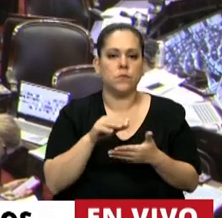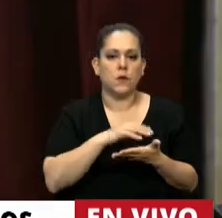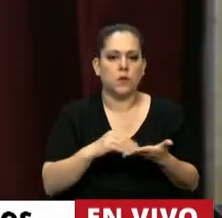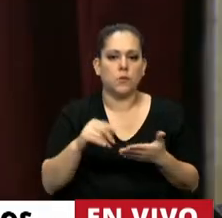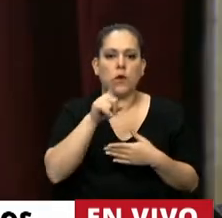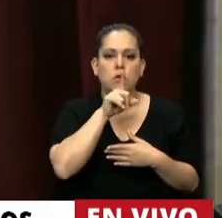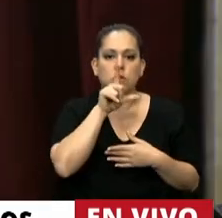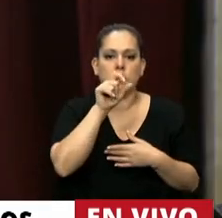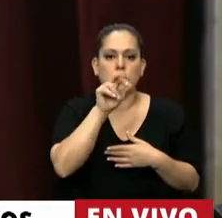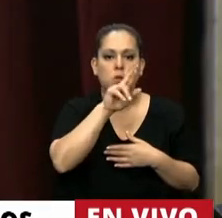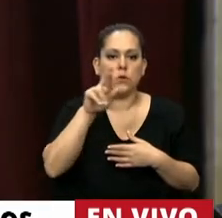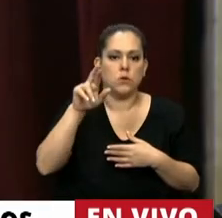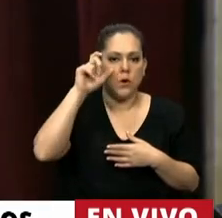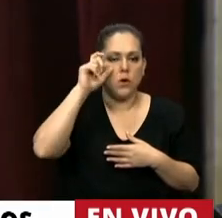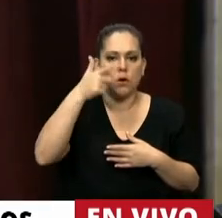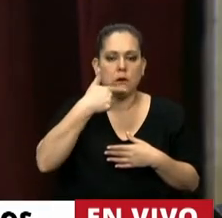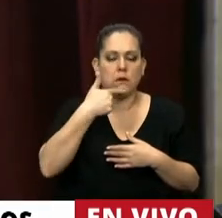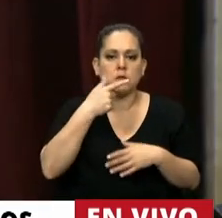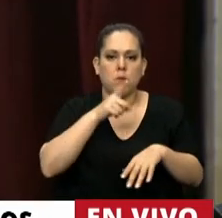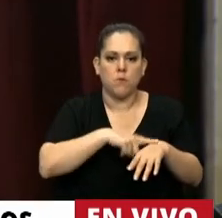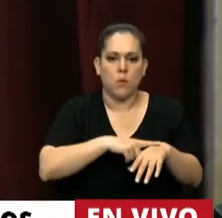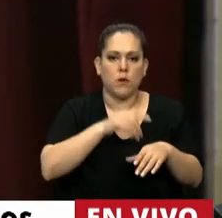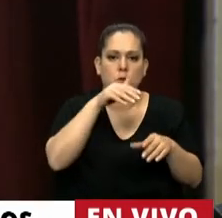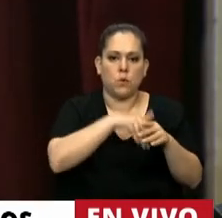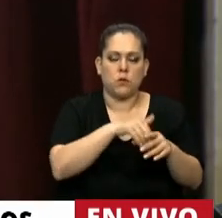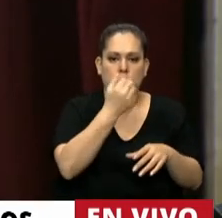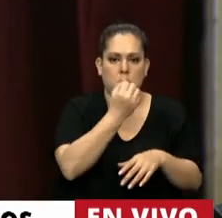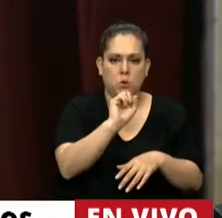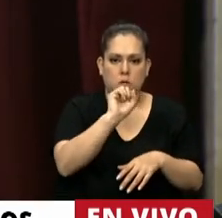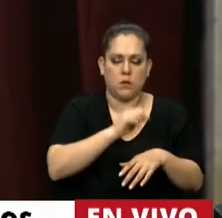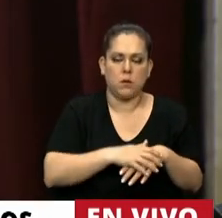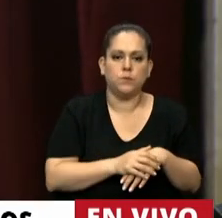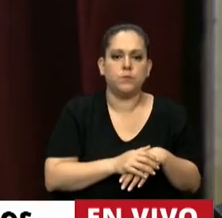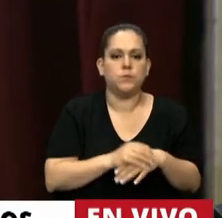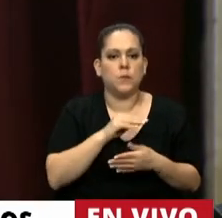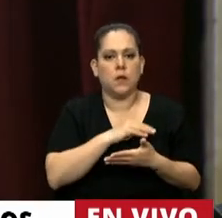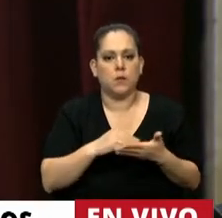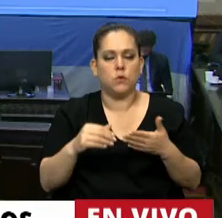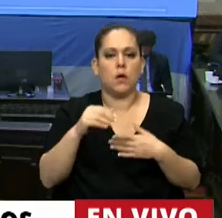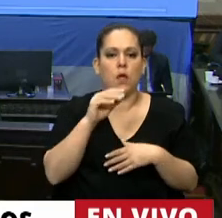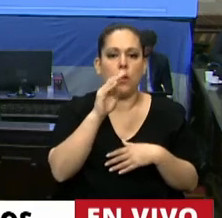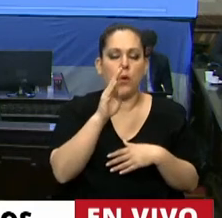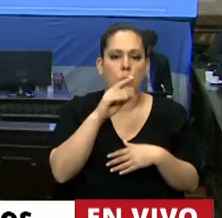Diputado Ignacio Torres. Ausente a la hora de votar. Diputado Jorge Vara.